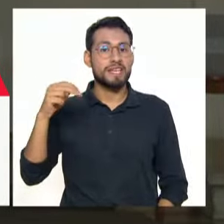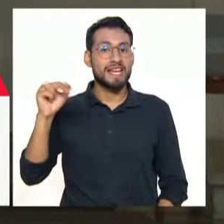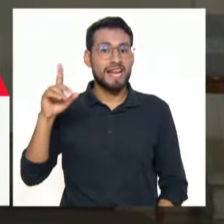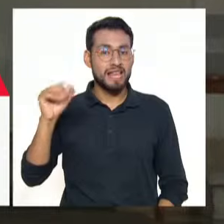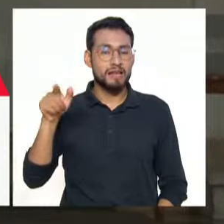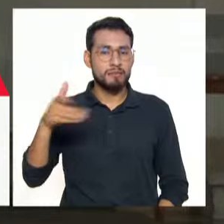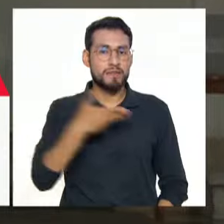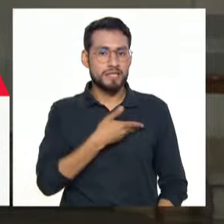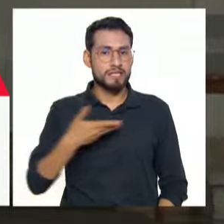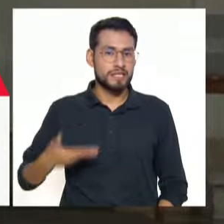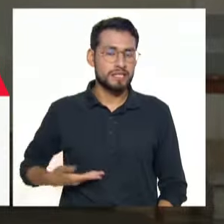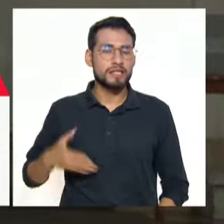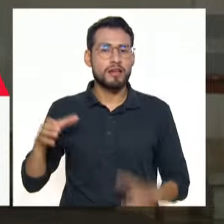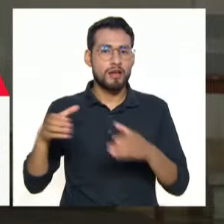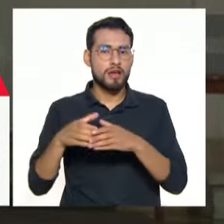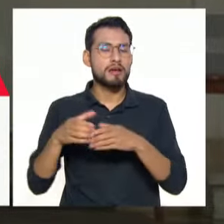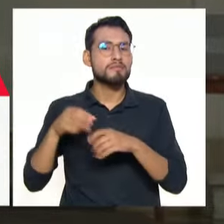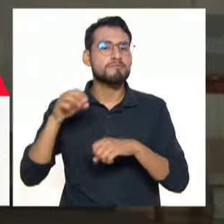de Ministros.